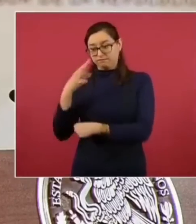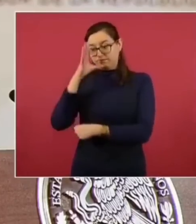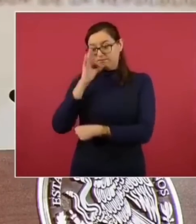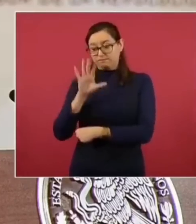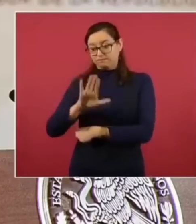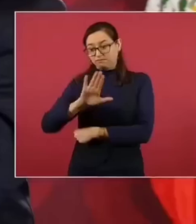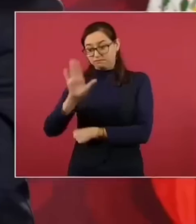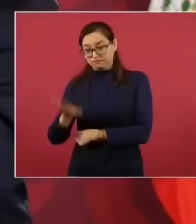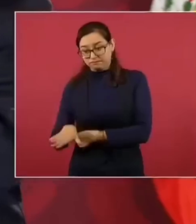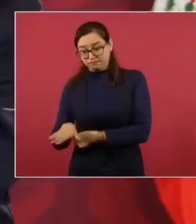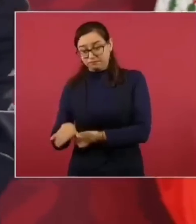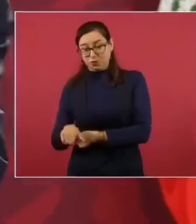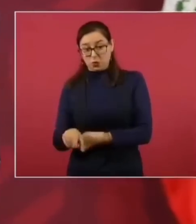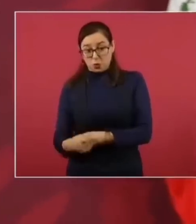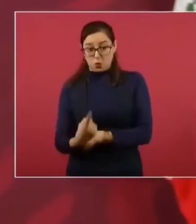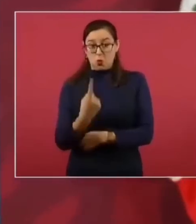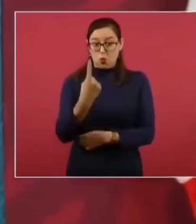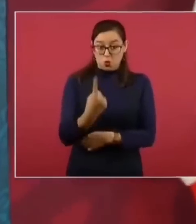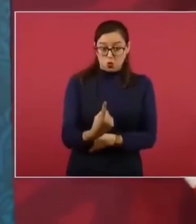esperemos que